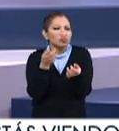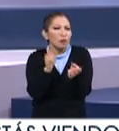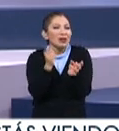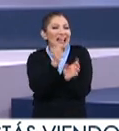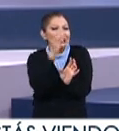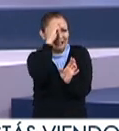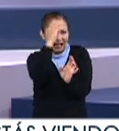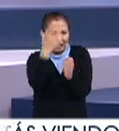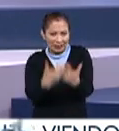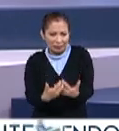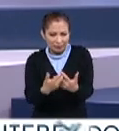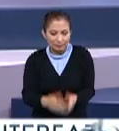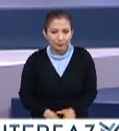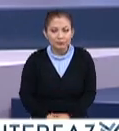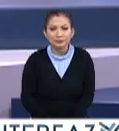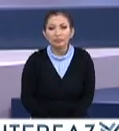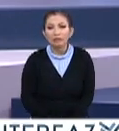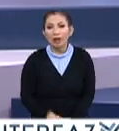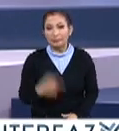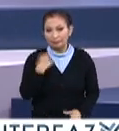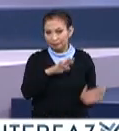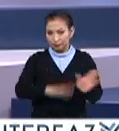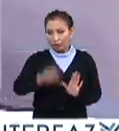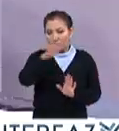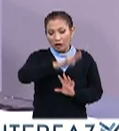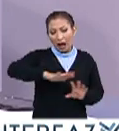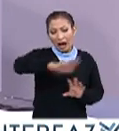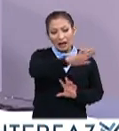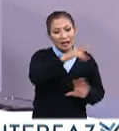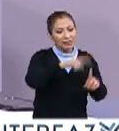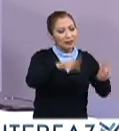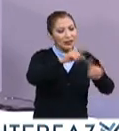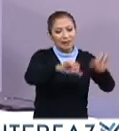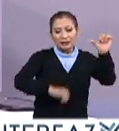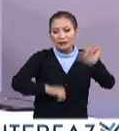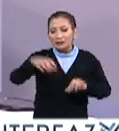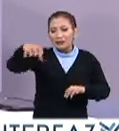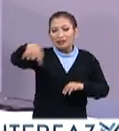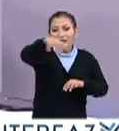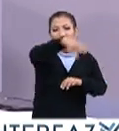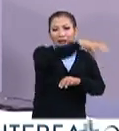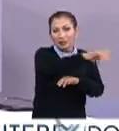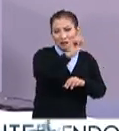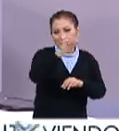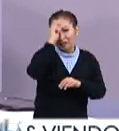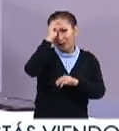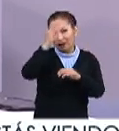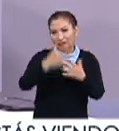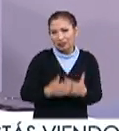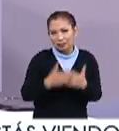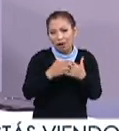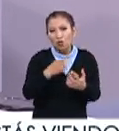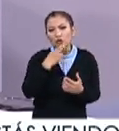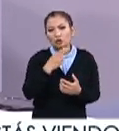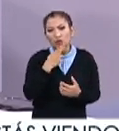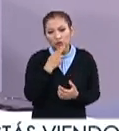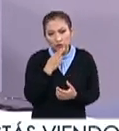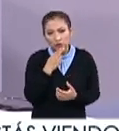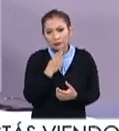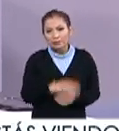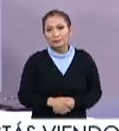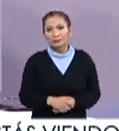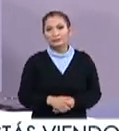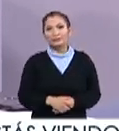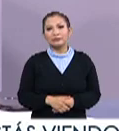de lo que es la inteligencia artificial. Y bueno, un campo de acción, hay muchísimos campos de acción de la inteligencia, muchísimas aplicaciones de la